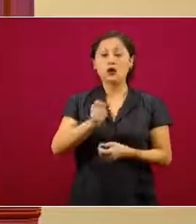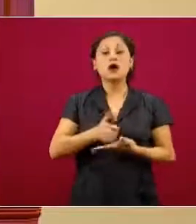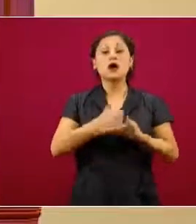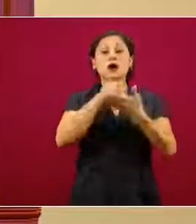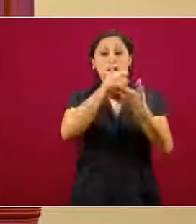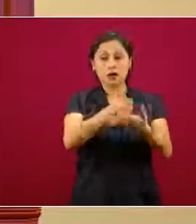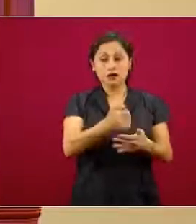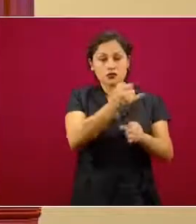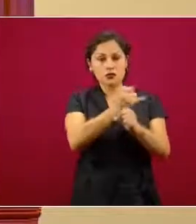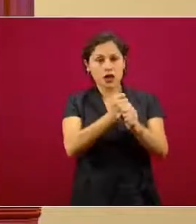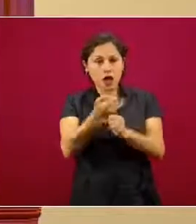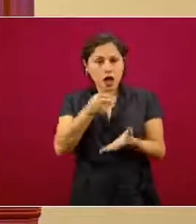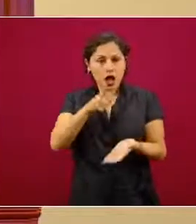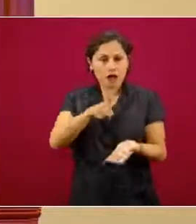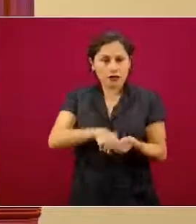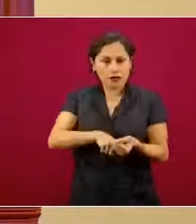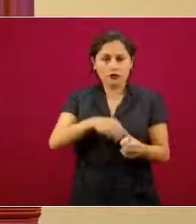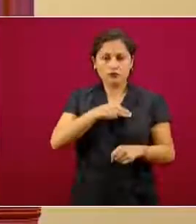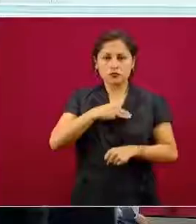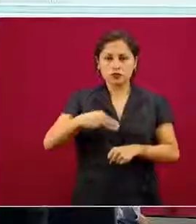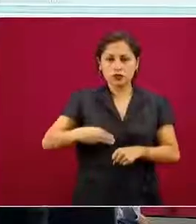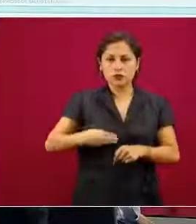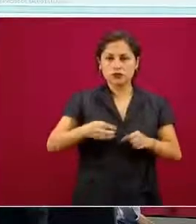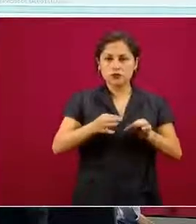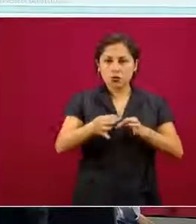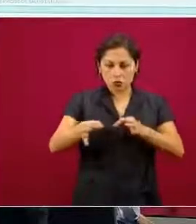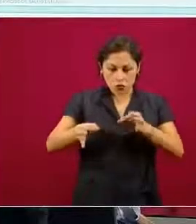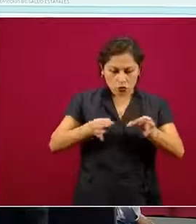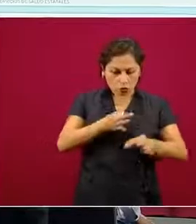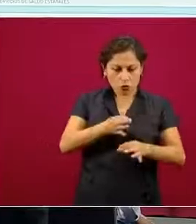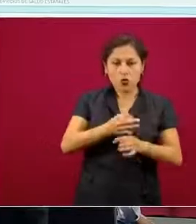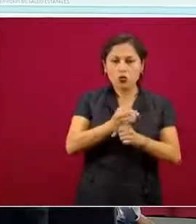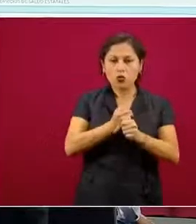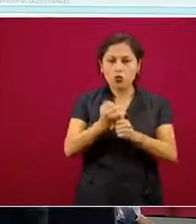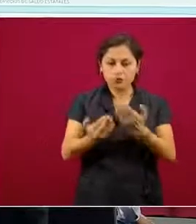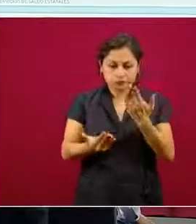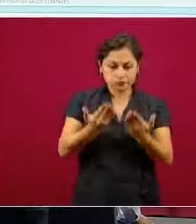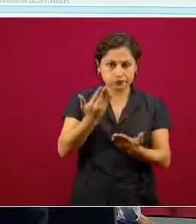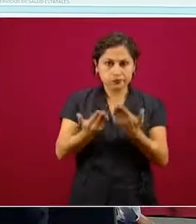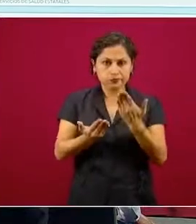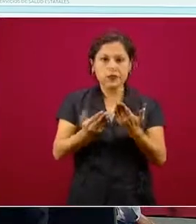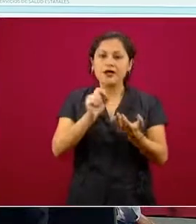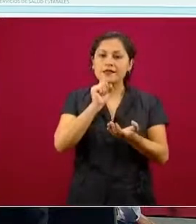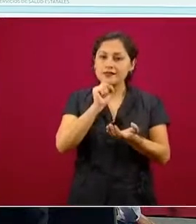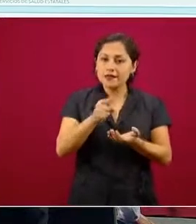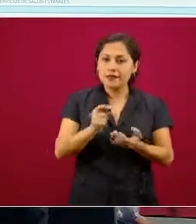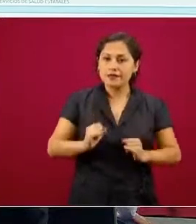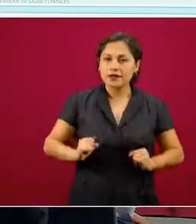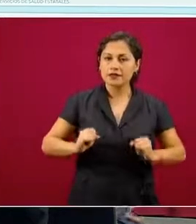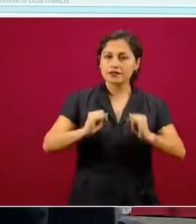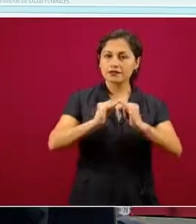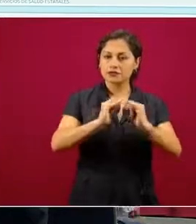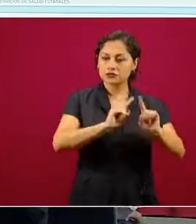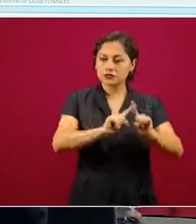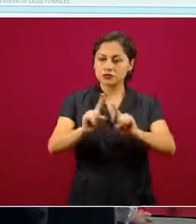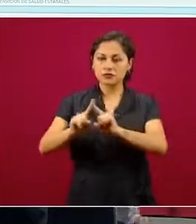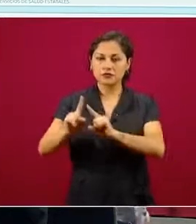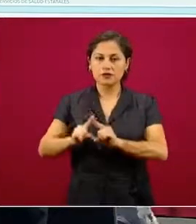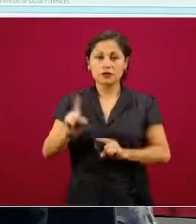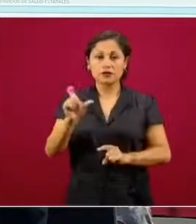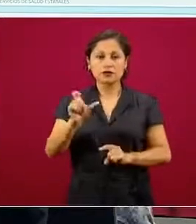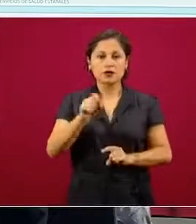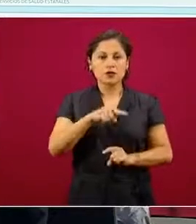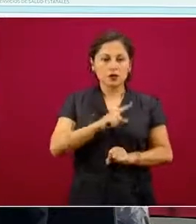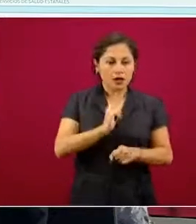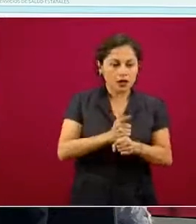es cuando a nivel municipal, a nivel local y sobre todo por institución empiezan a detectar